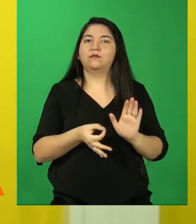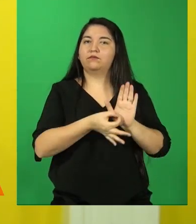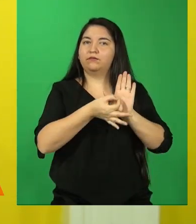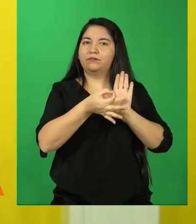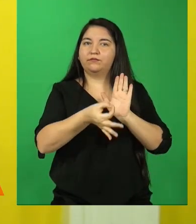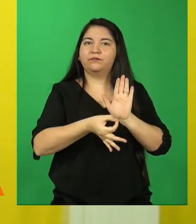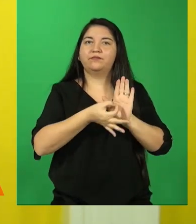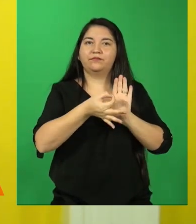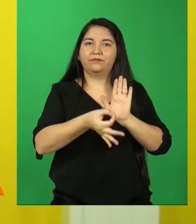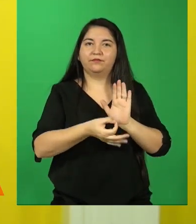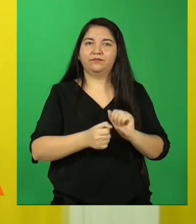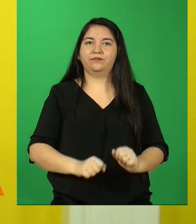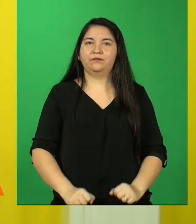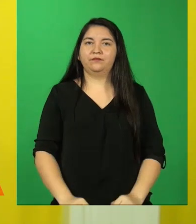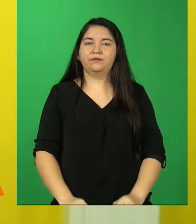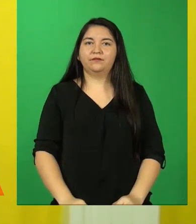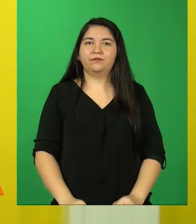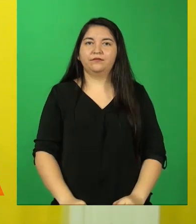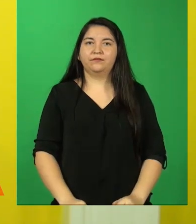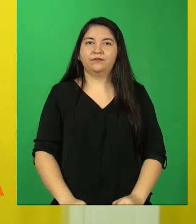los cuentos.